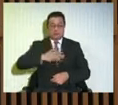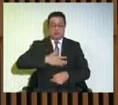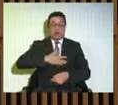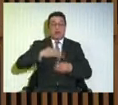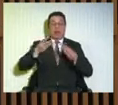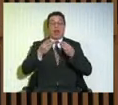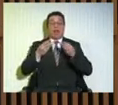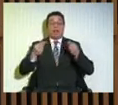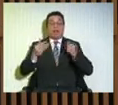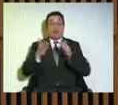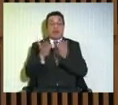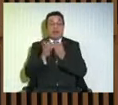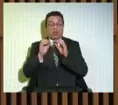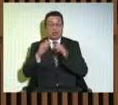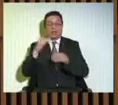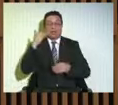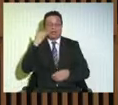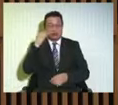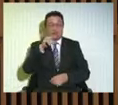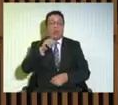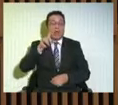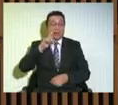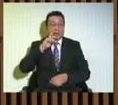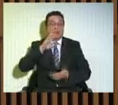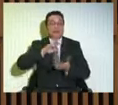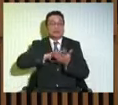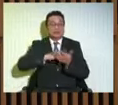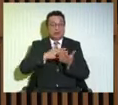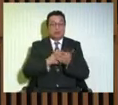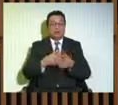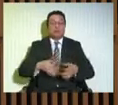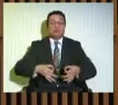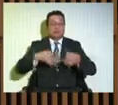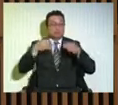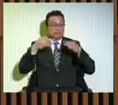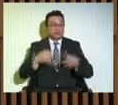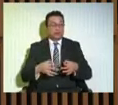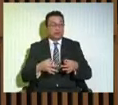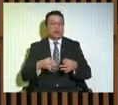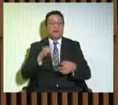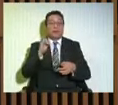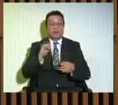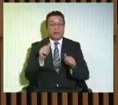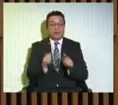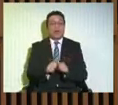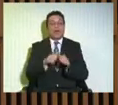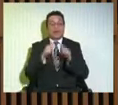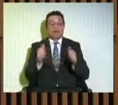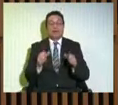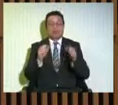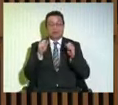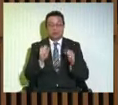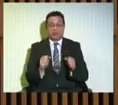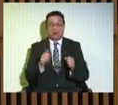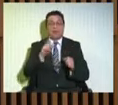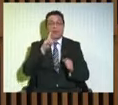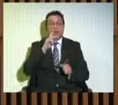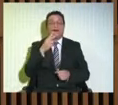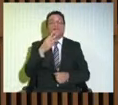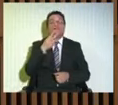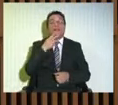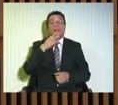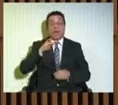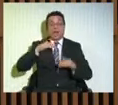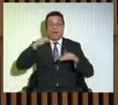la educación, que los niños cuenten con salud adecuada y que además puedan tener una vida